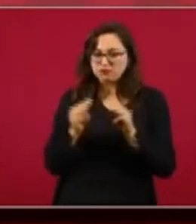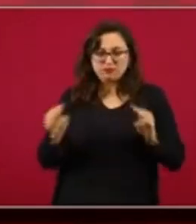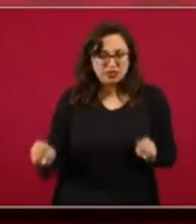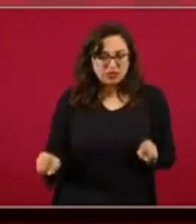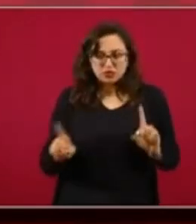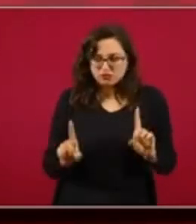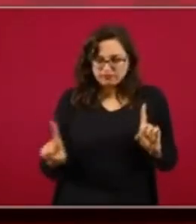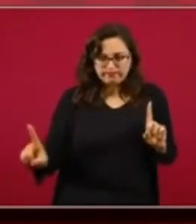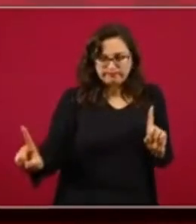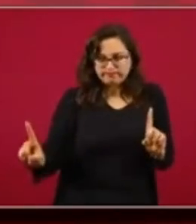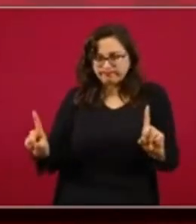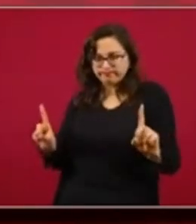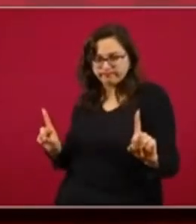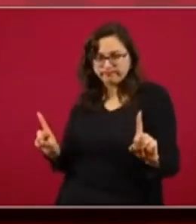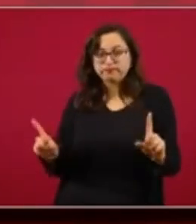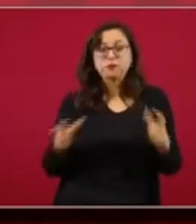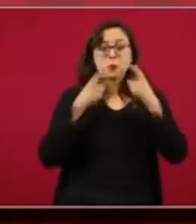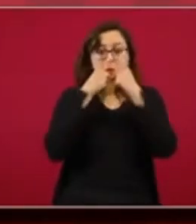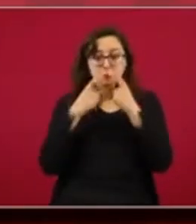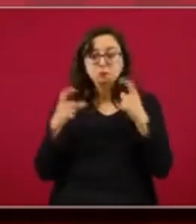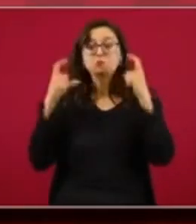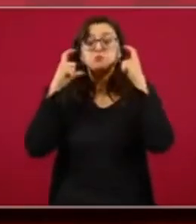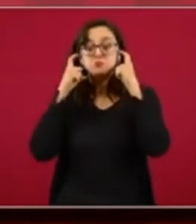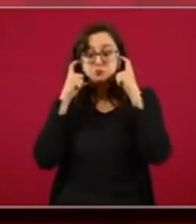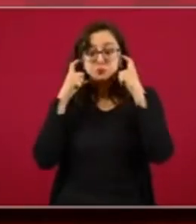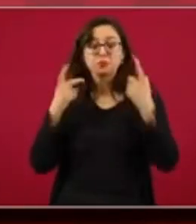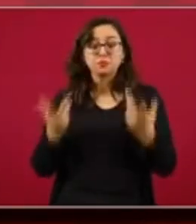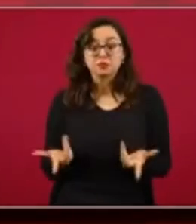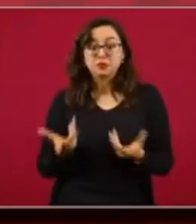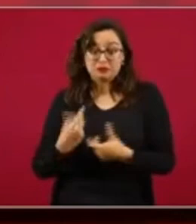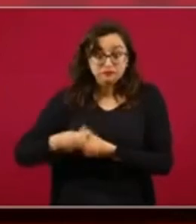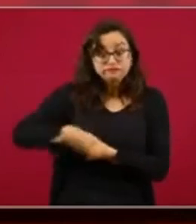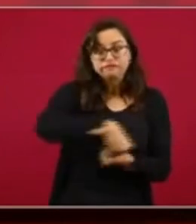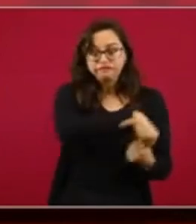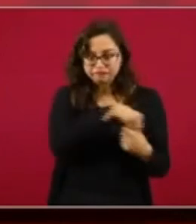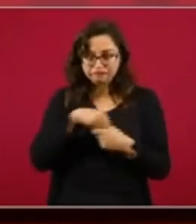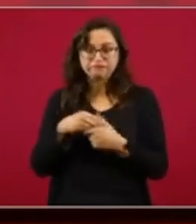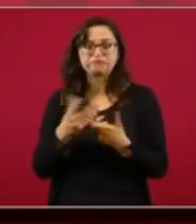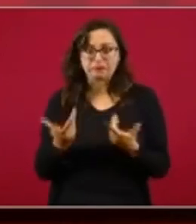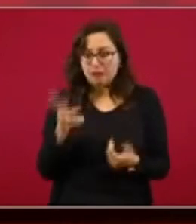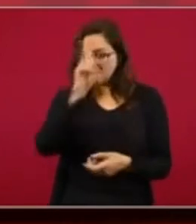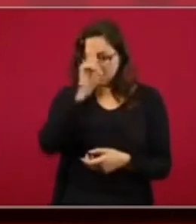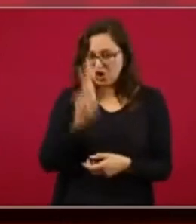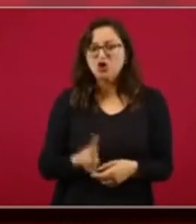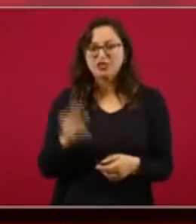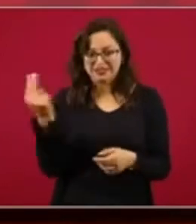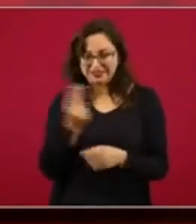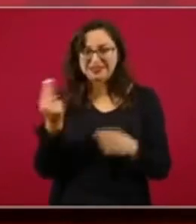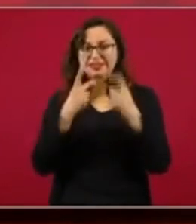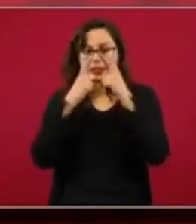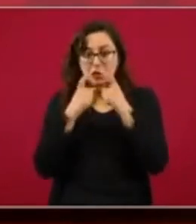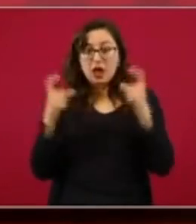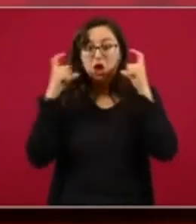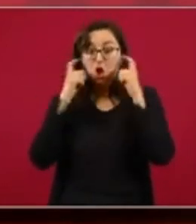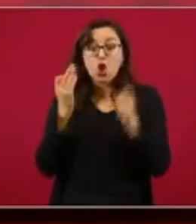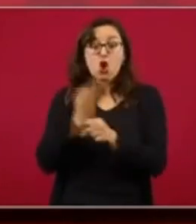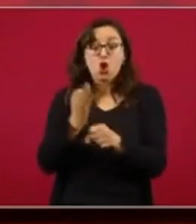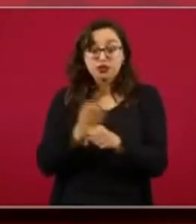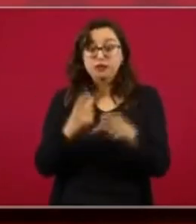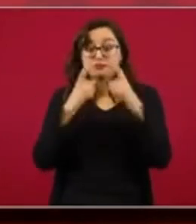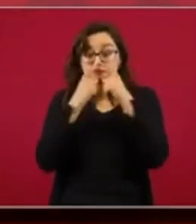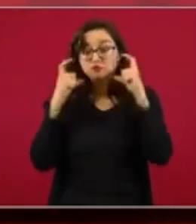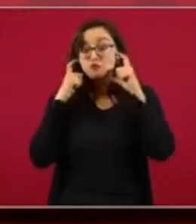distancia, usamos nuestro cubrebocas, particularmente en espacios públicos cerrados, me lo voy a poner para